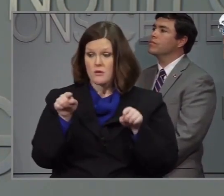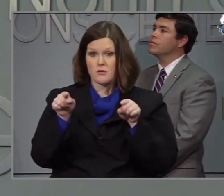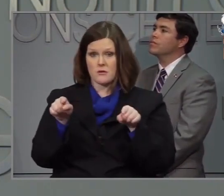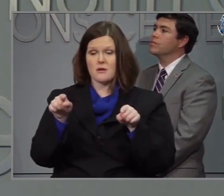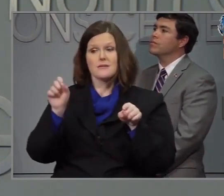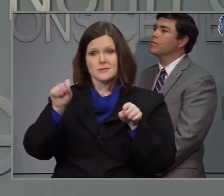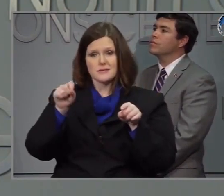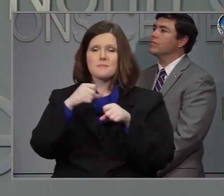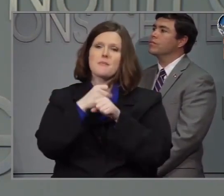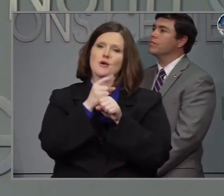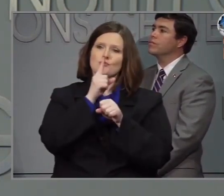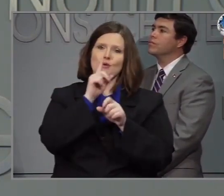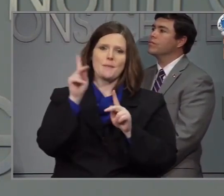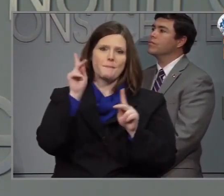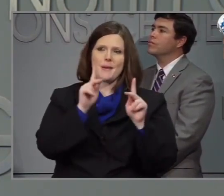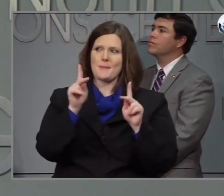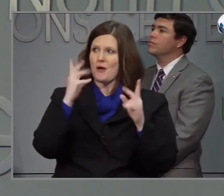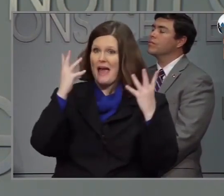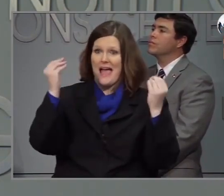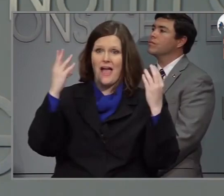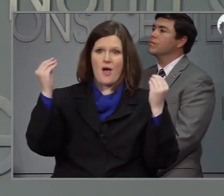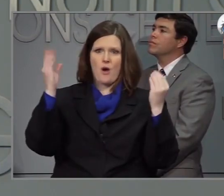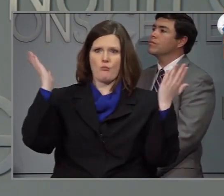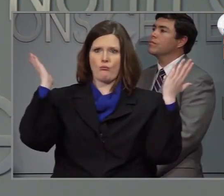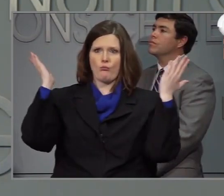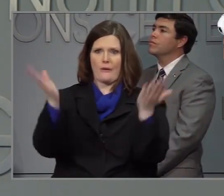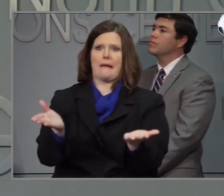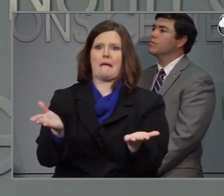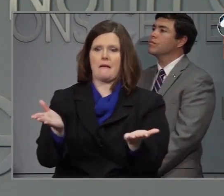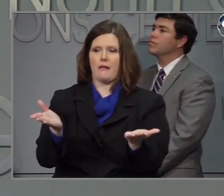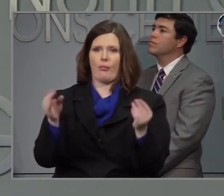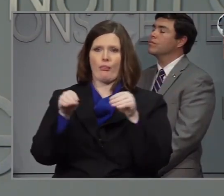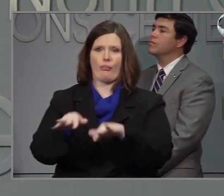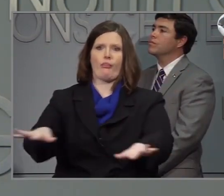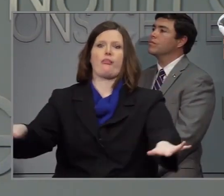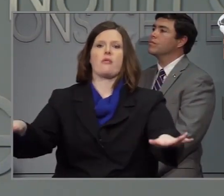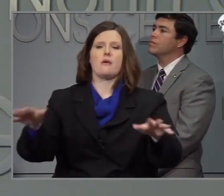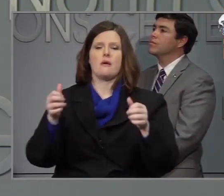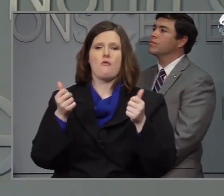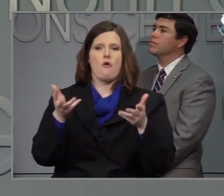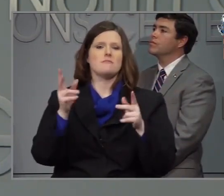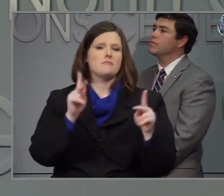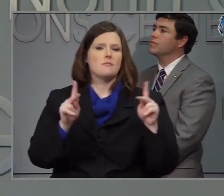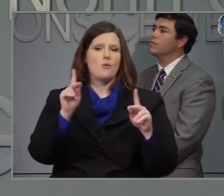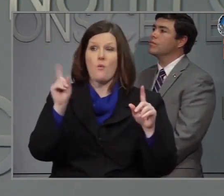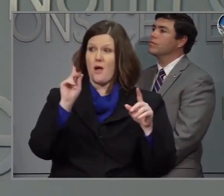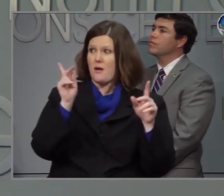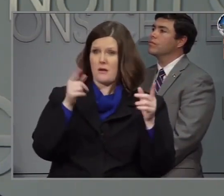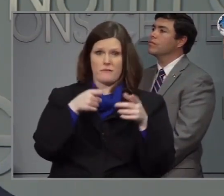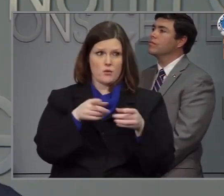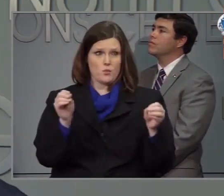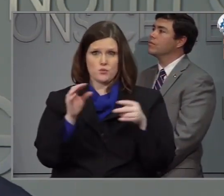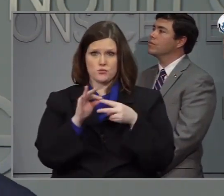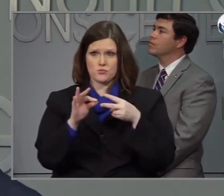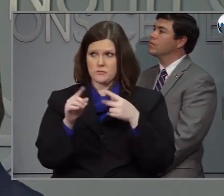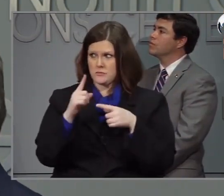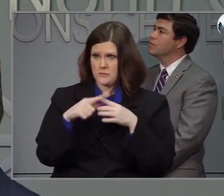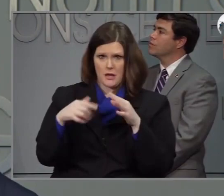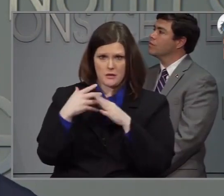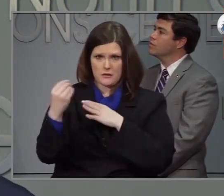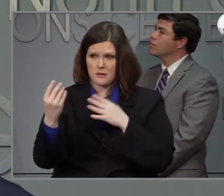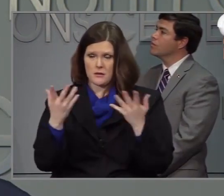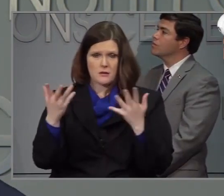restricciones queremos asegurar que las personas no traigan el virus a estas instalaciones en el personal